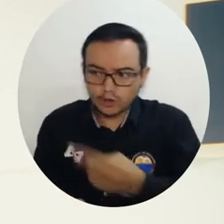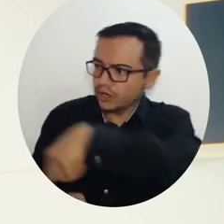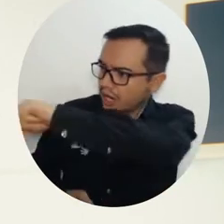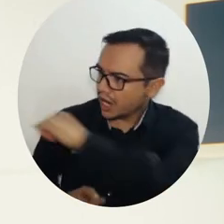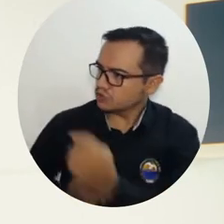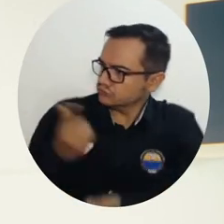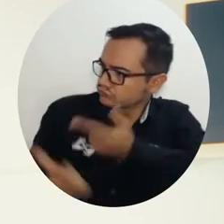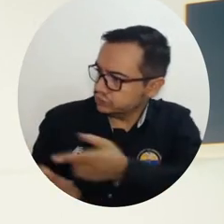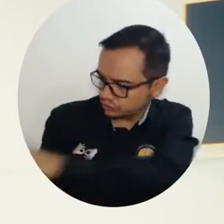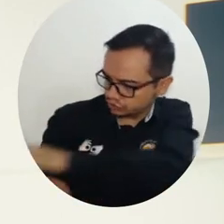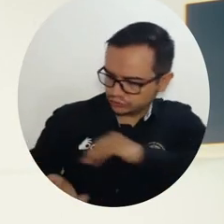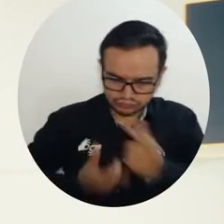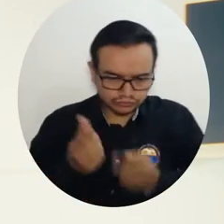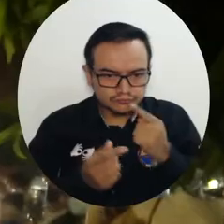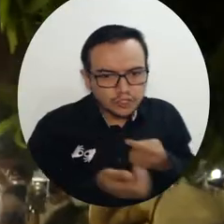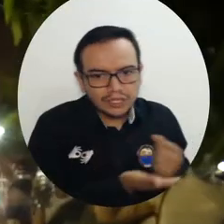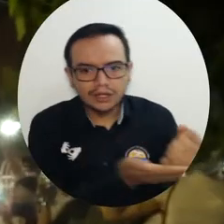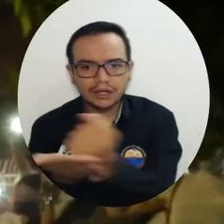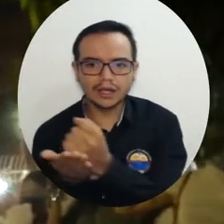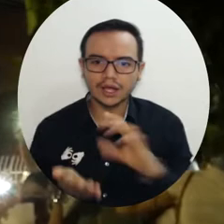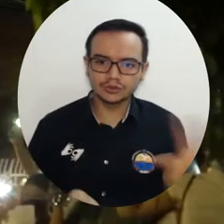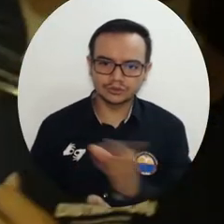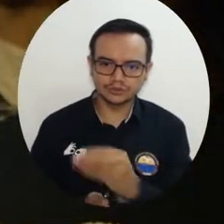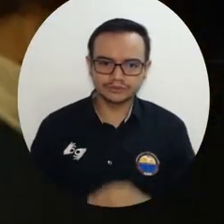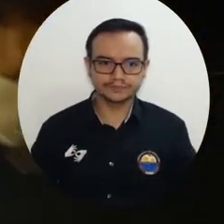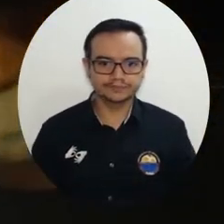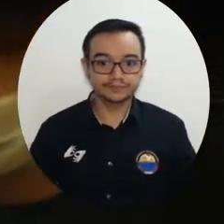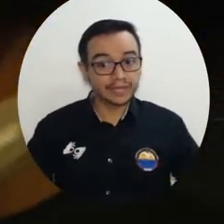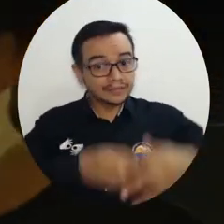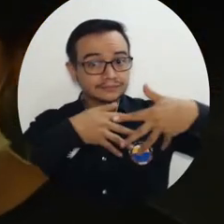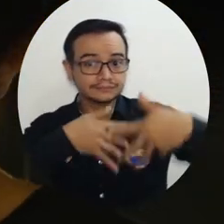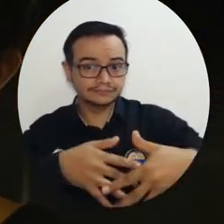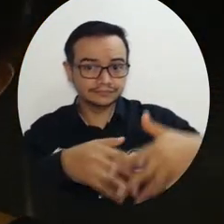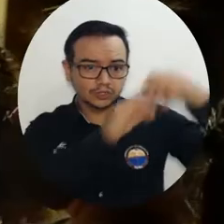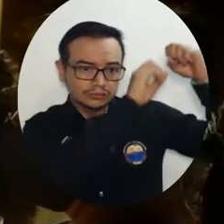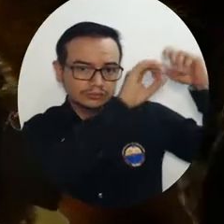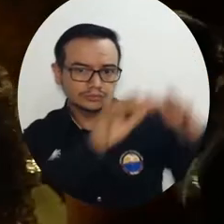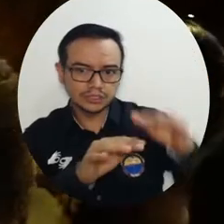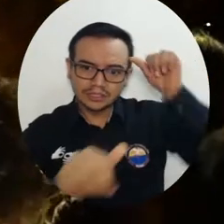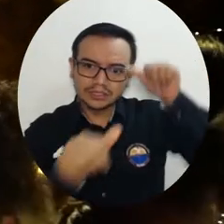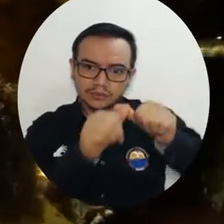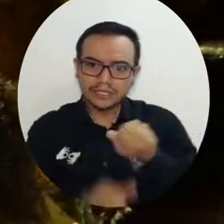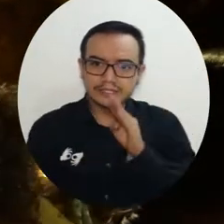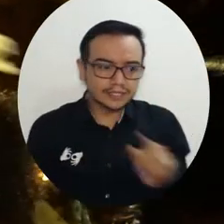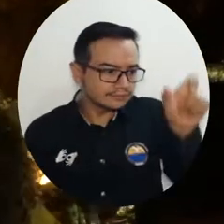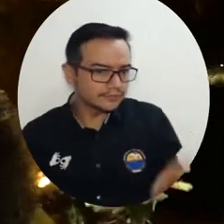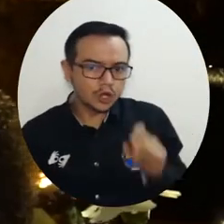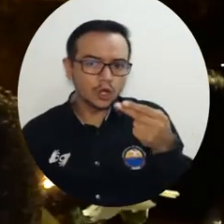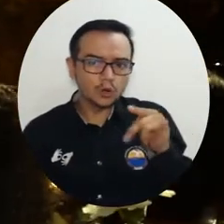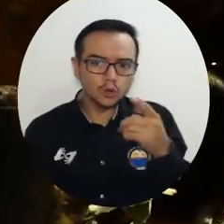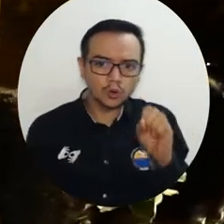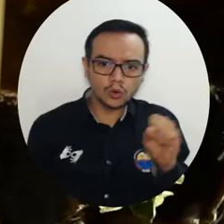por todos aquellos que ya no están, porque esto es de todos y para todos. La Marcha de la Luz también exaltó la memoria de Hugo